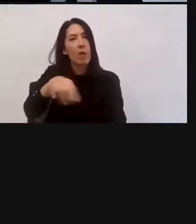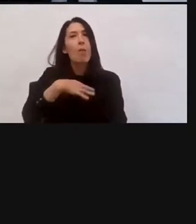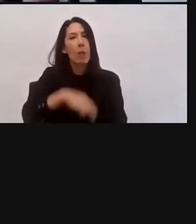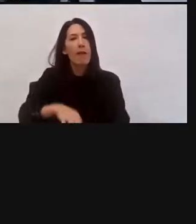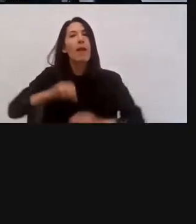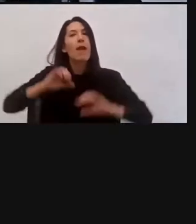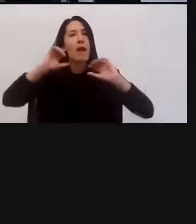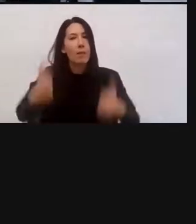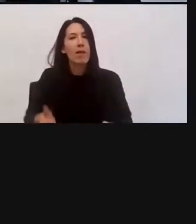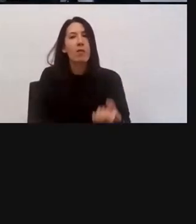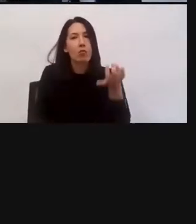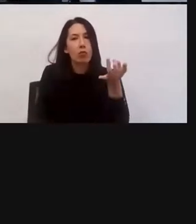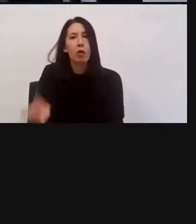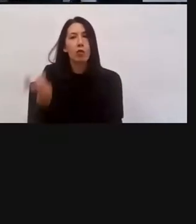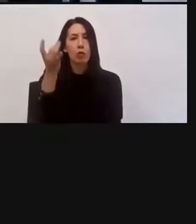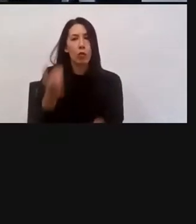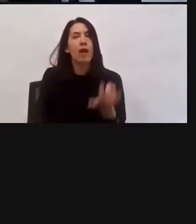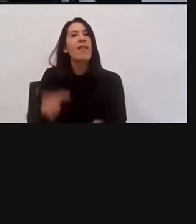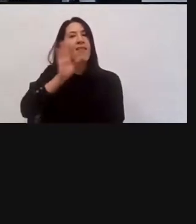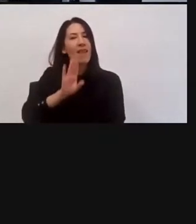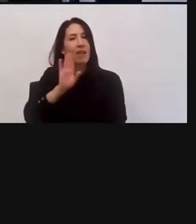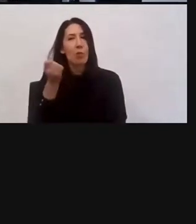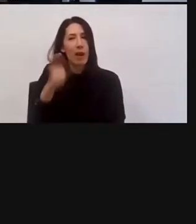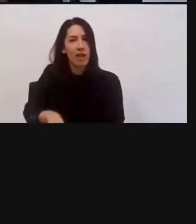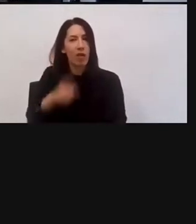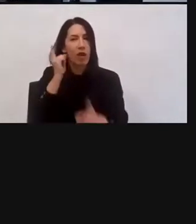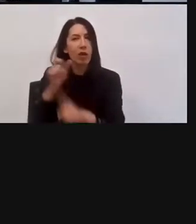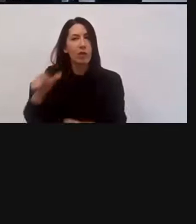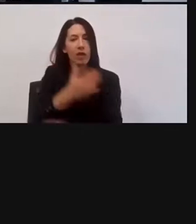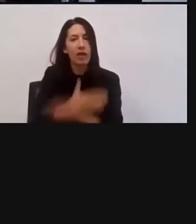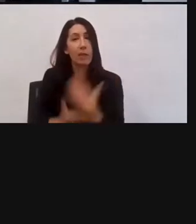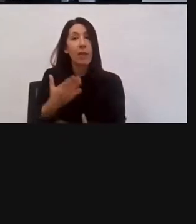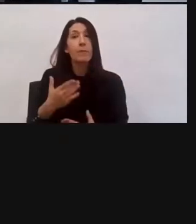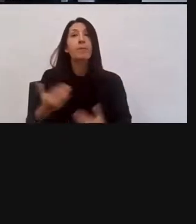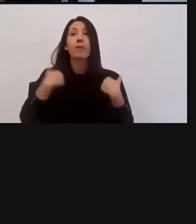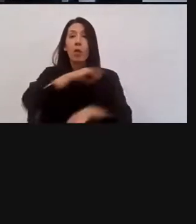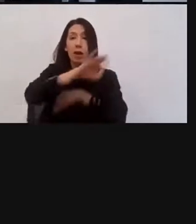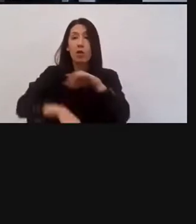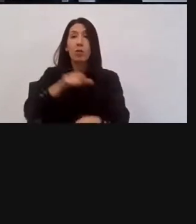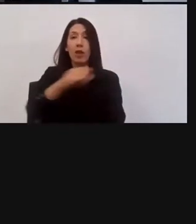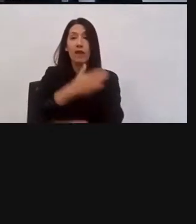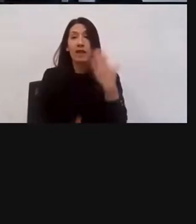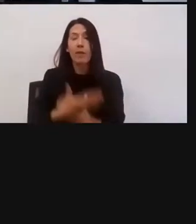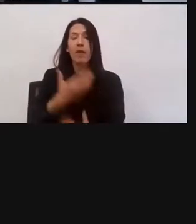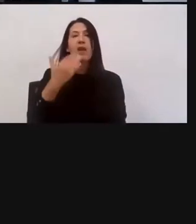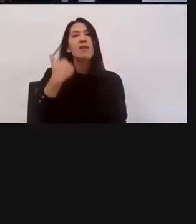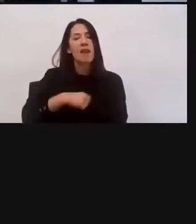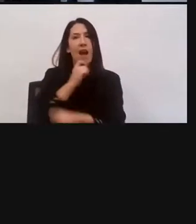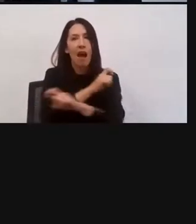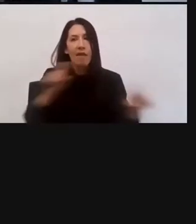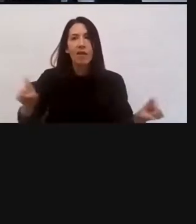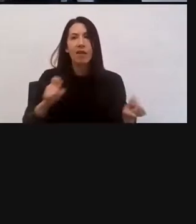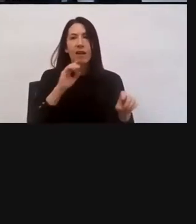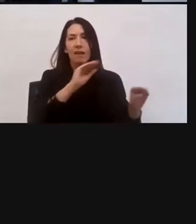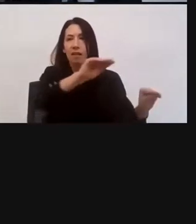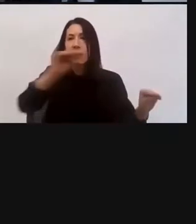a proliferar este tipo de delitos. Desde las organizaciones de personas con discapacidad se viene alertando hace tiempo de que